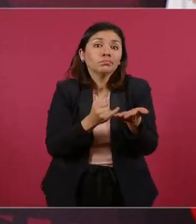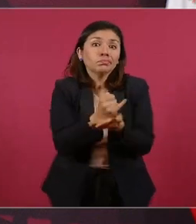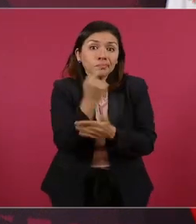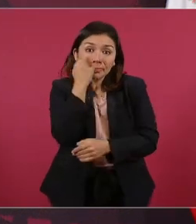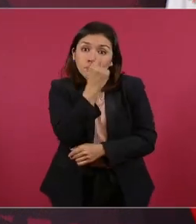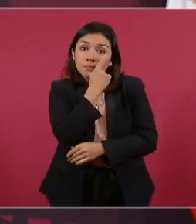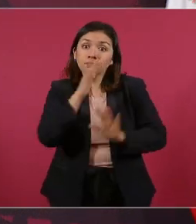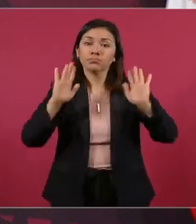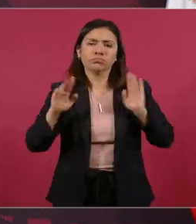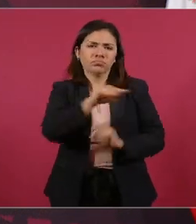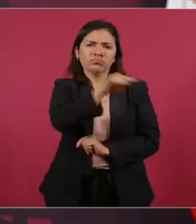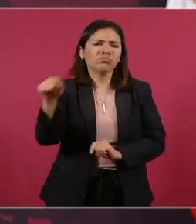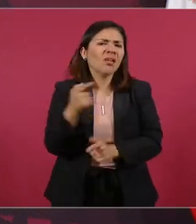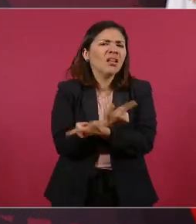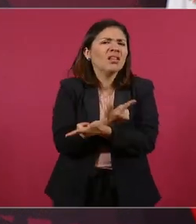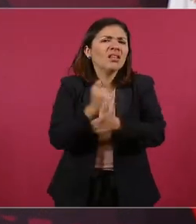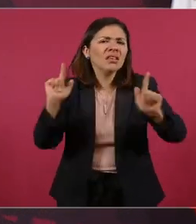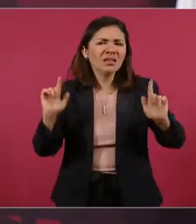quien